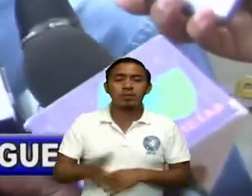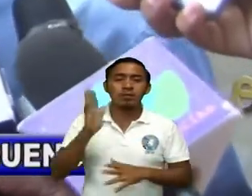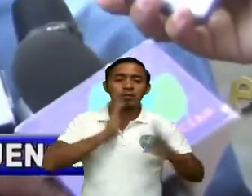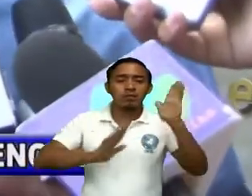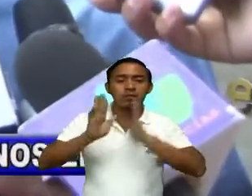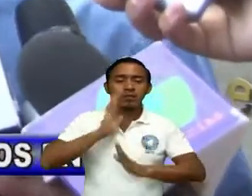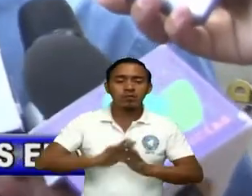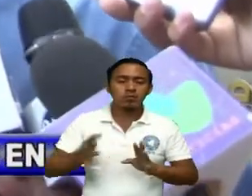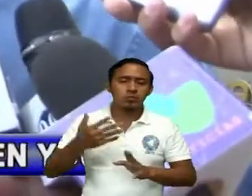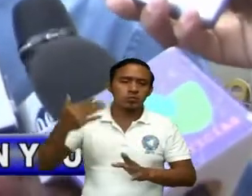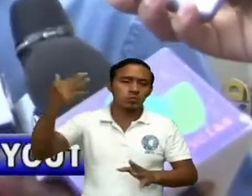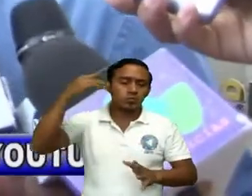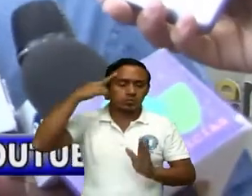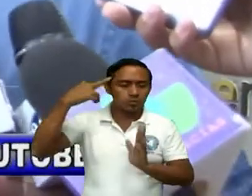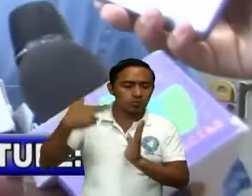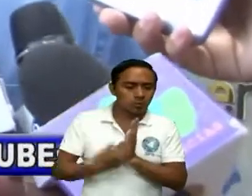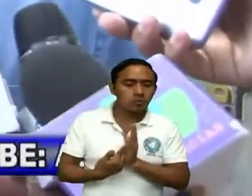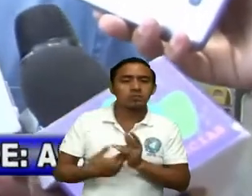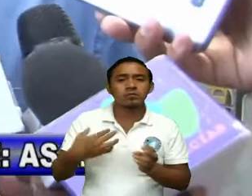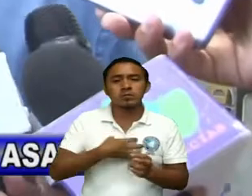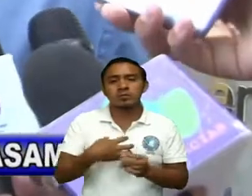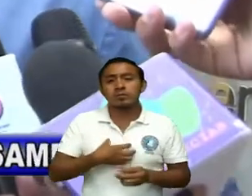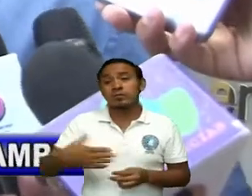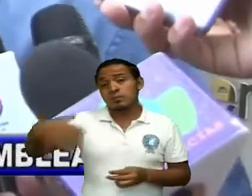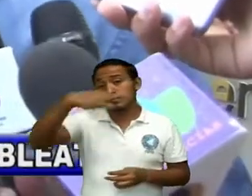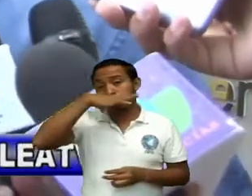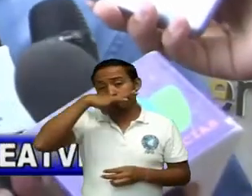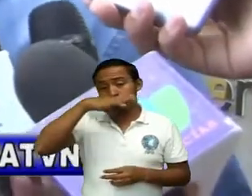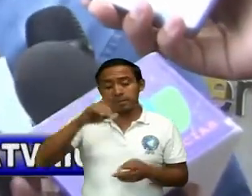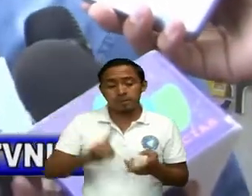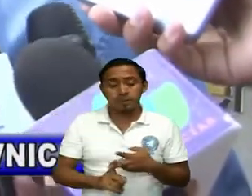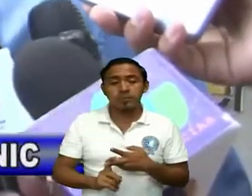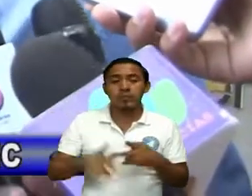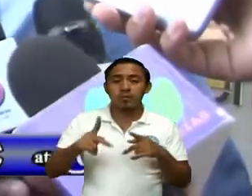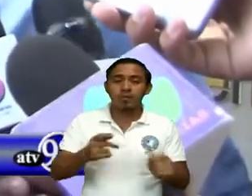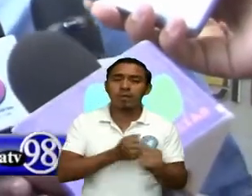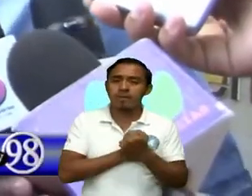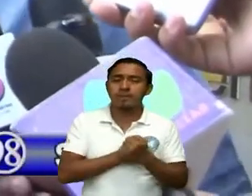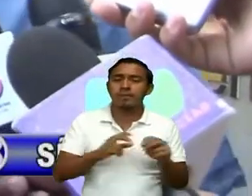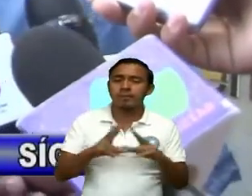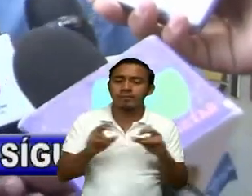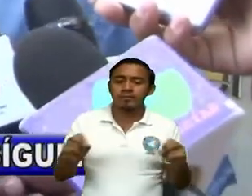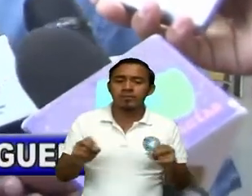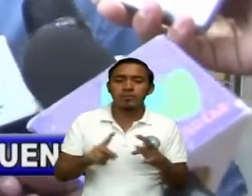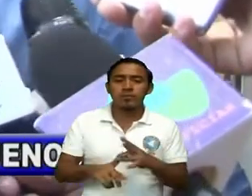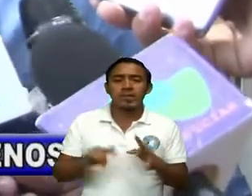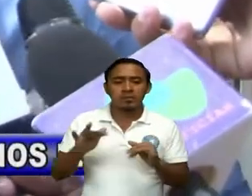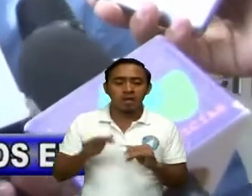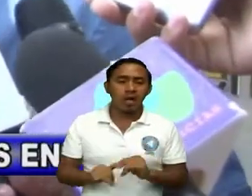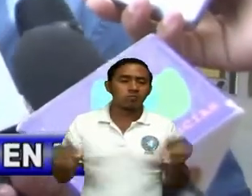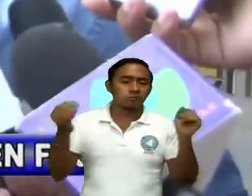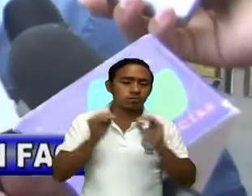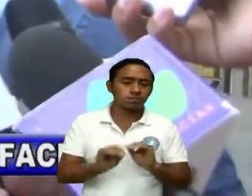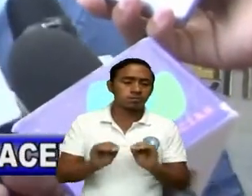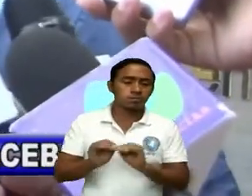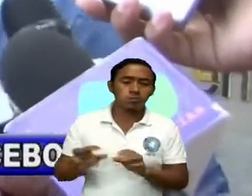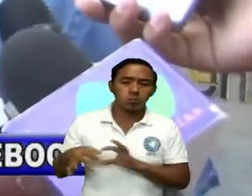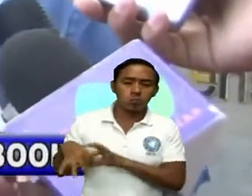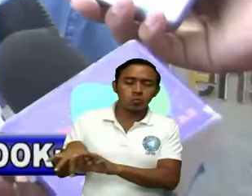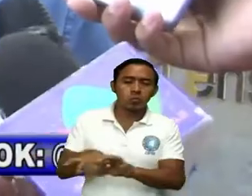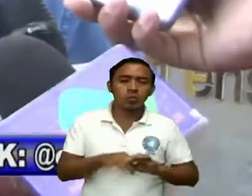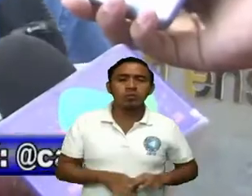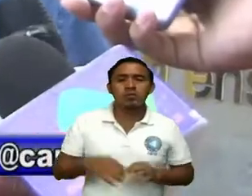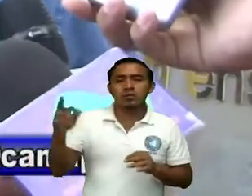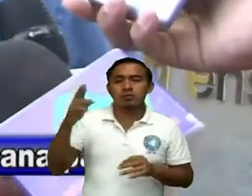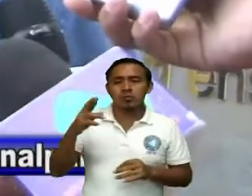para la historia y la memoria de los sandinistas, de los que amamos la patria, de los que hemos levantado junto a la bandera